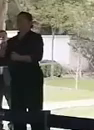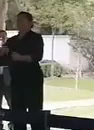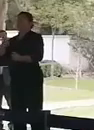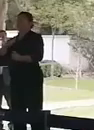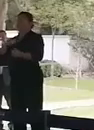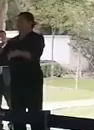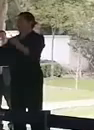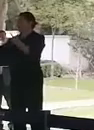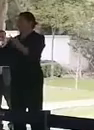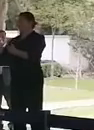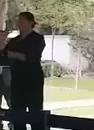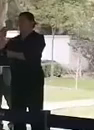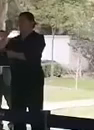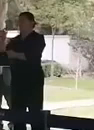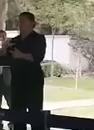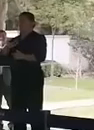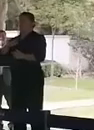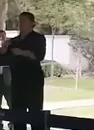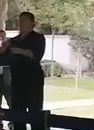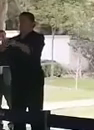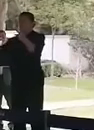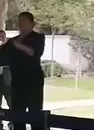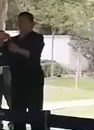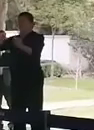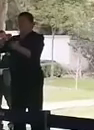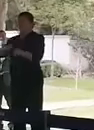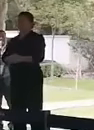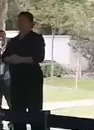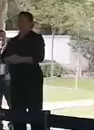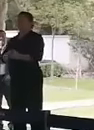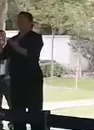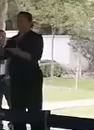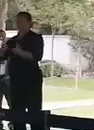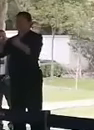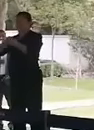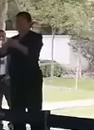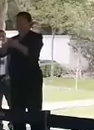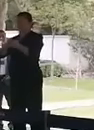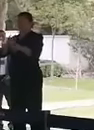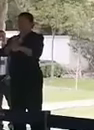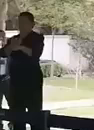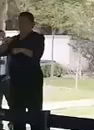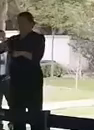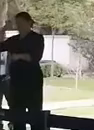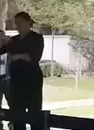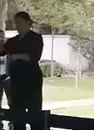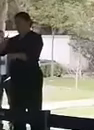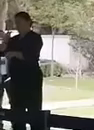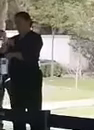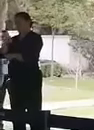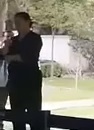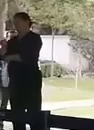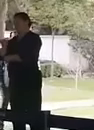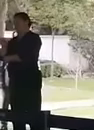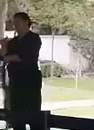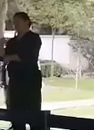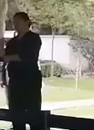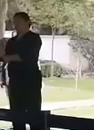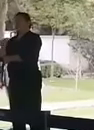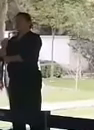visita del embajador de los Estados Unidos en México, Kenneth Lee Salazar, a quien le cedemos el uso de la voz.